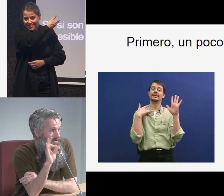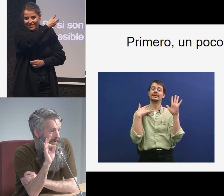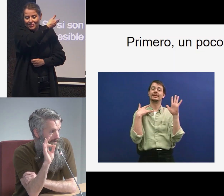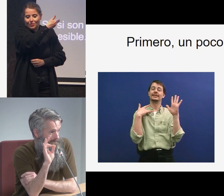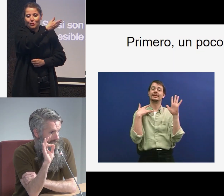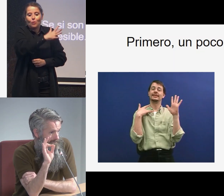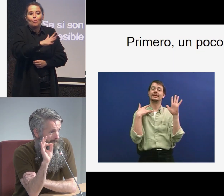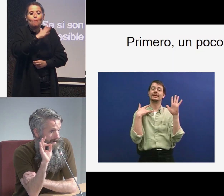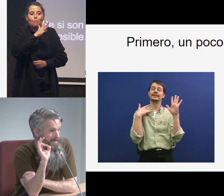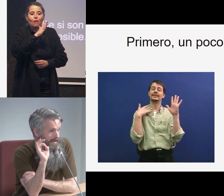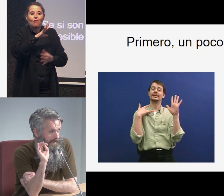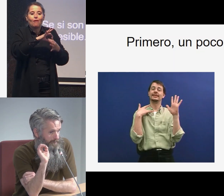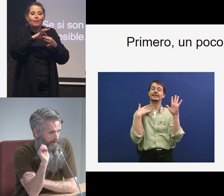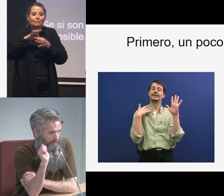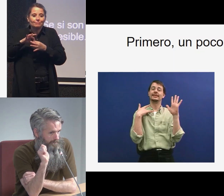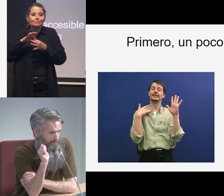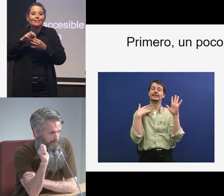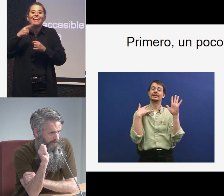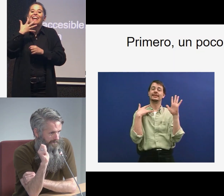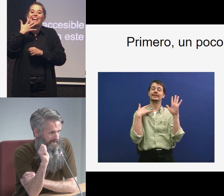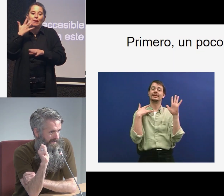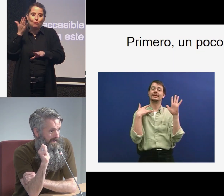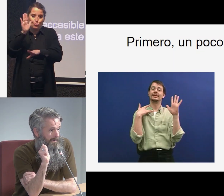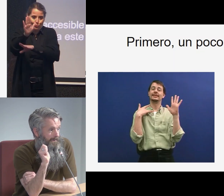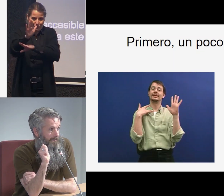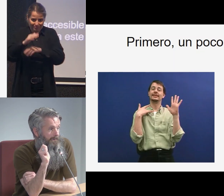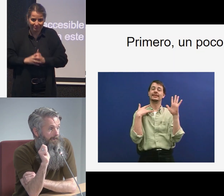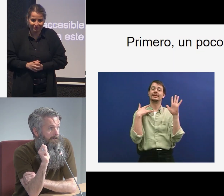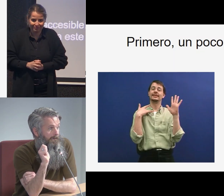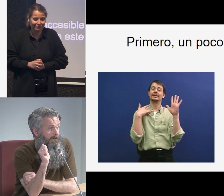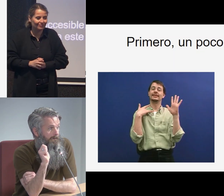porque me sirve para este ejemplo.